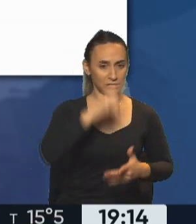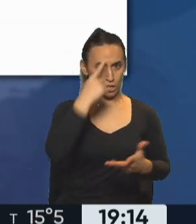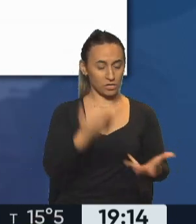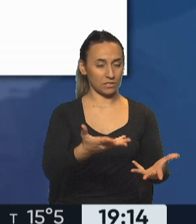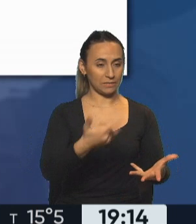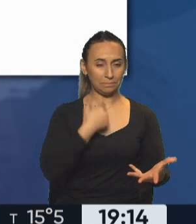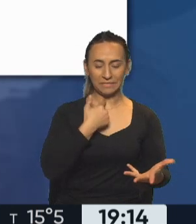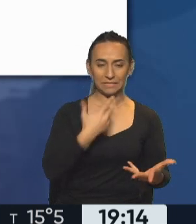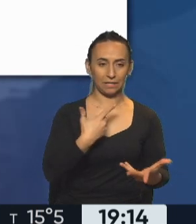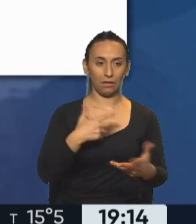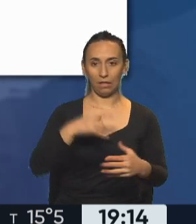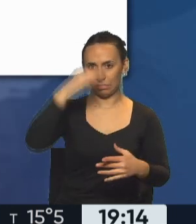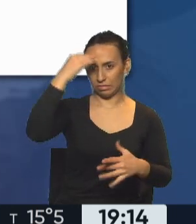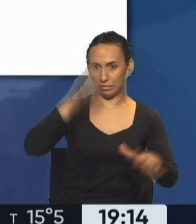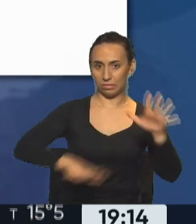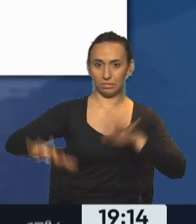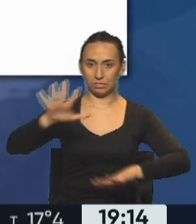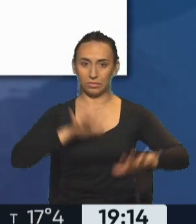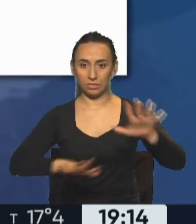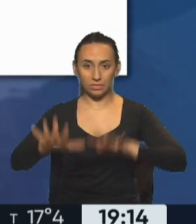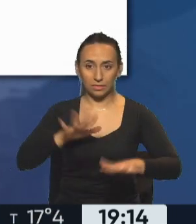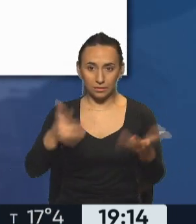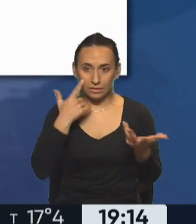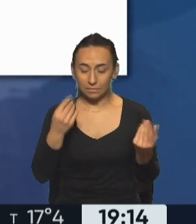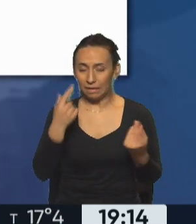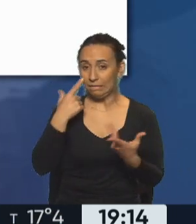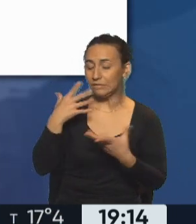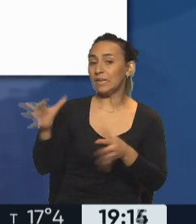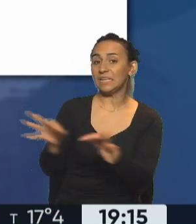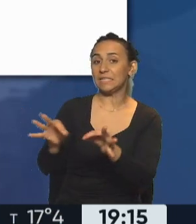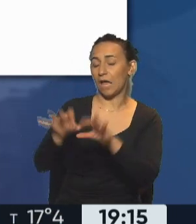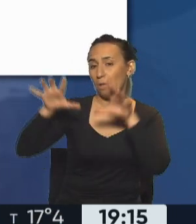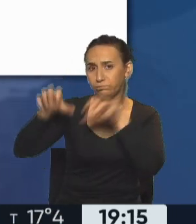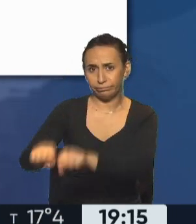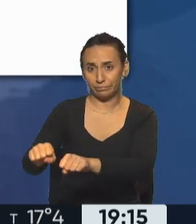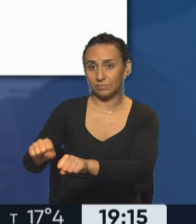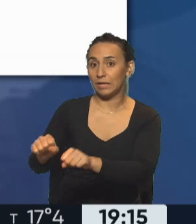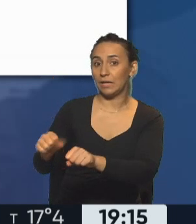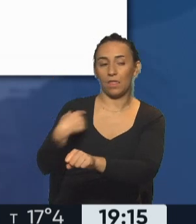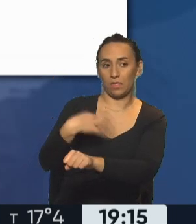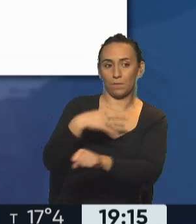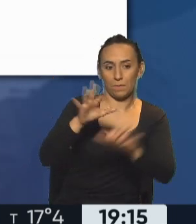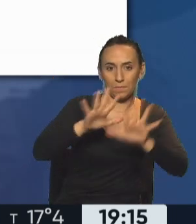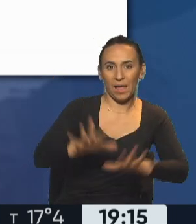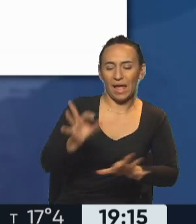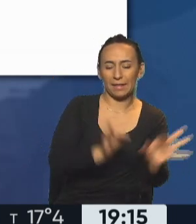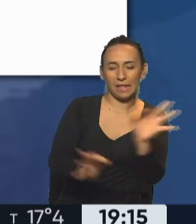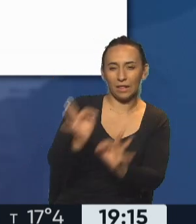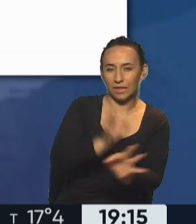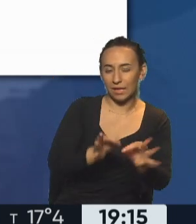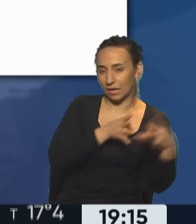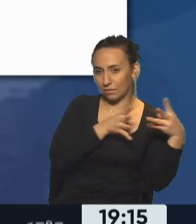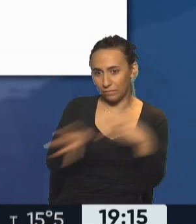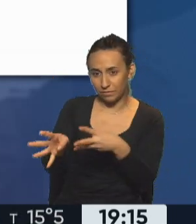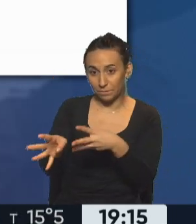de improvisaciones, esa palabra es fundamental, para reforzar las islas y articular una estrategia defensiva que